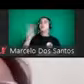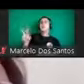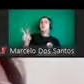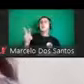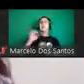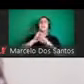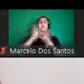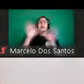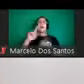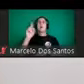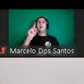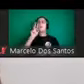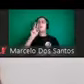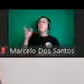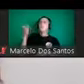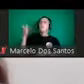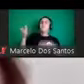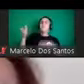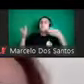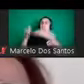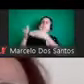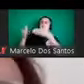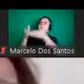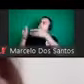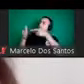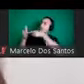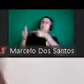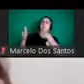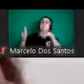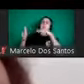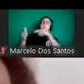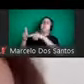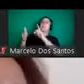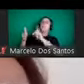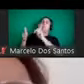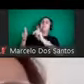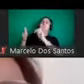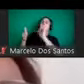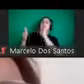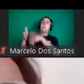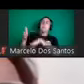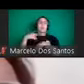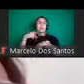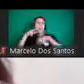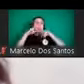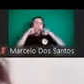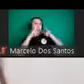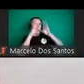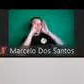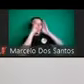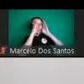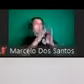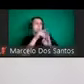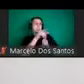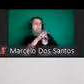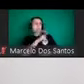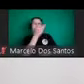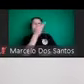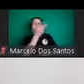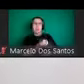la limitación que presenta la persona y no nos damos cuenta que hay algún factor en el entorno que